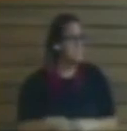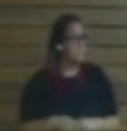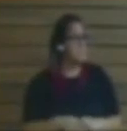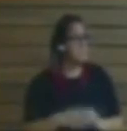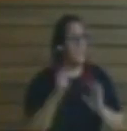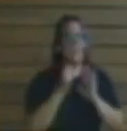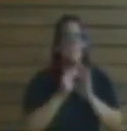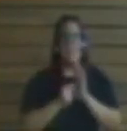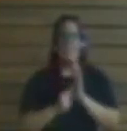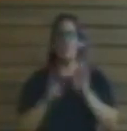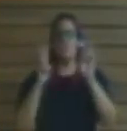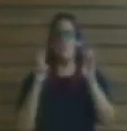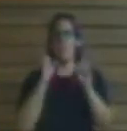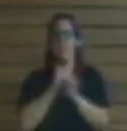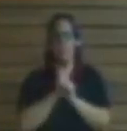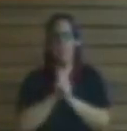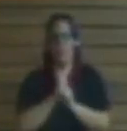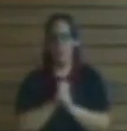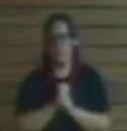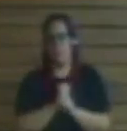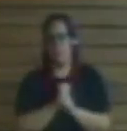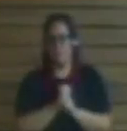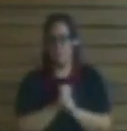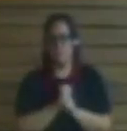Datos de empleo. Me queda... Es que, claro, aquí...